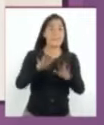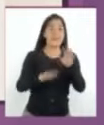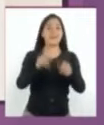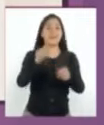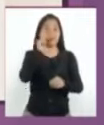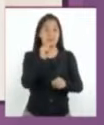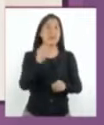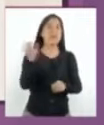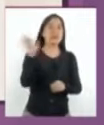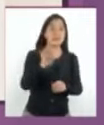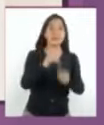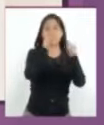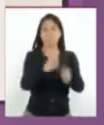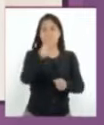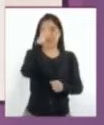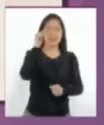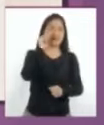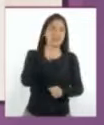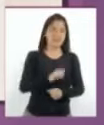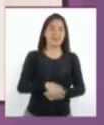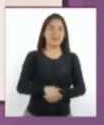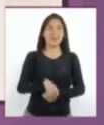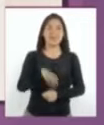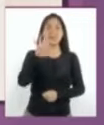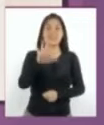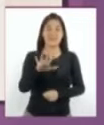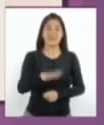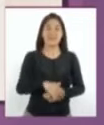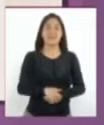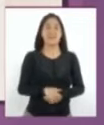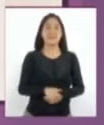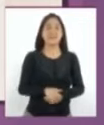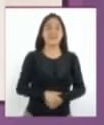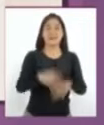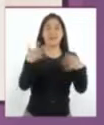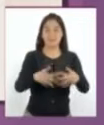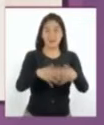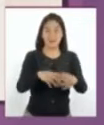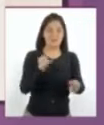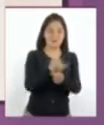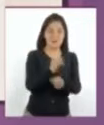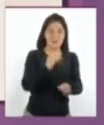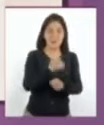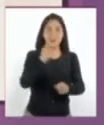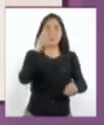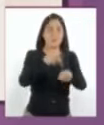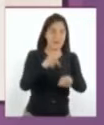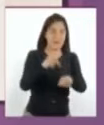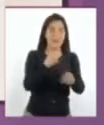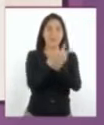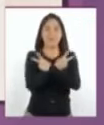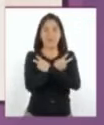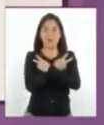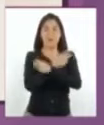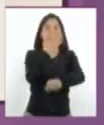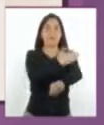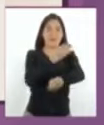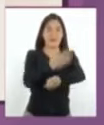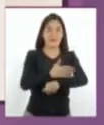o permanentemente. 5. Fabricaron instrumentos de piedra, hueso y